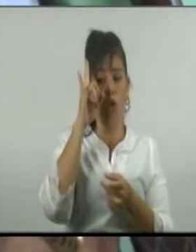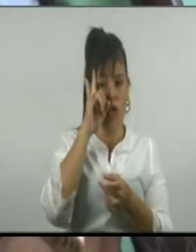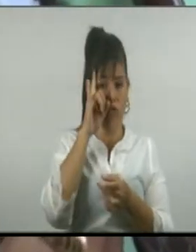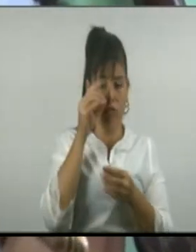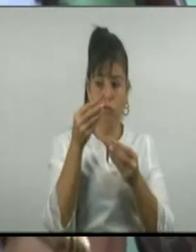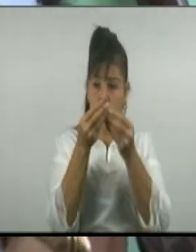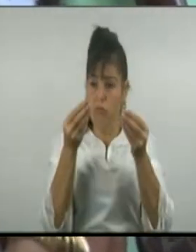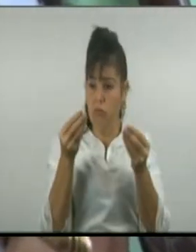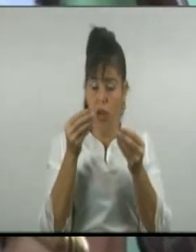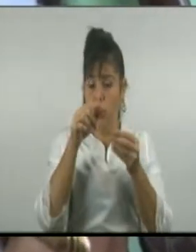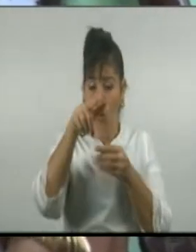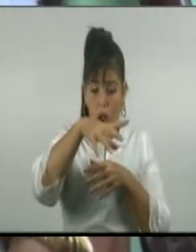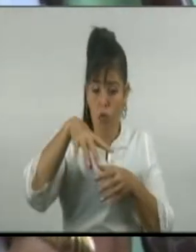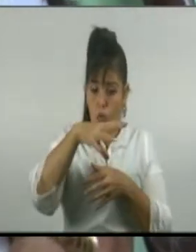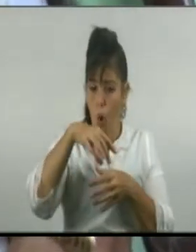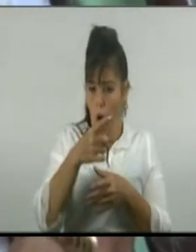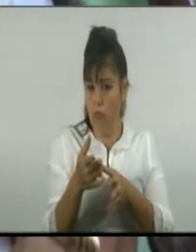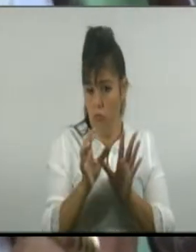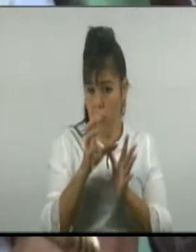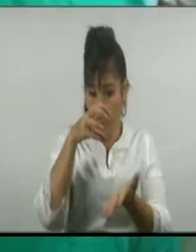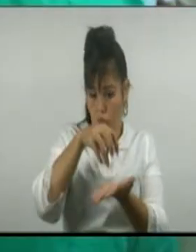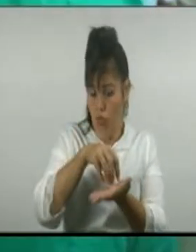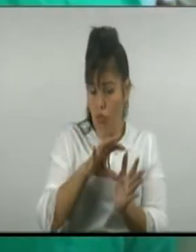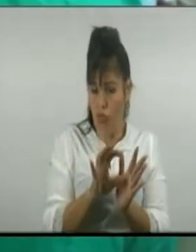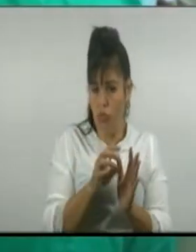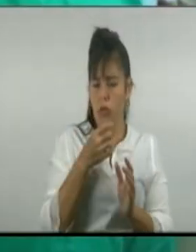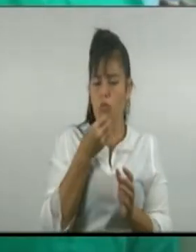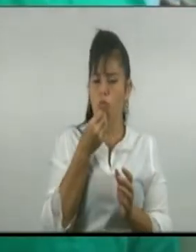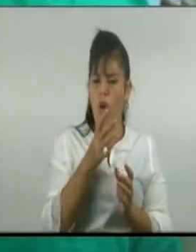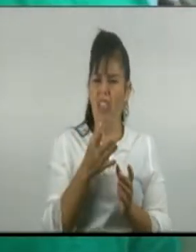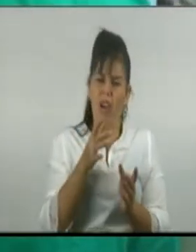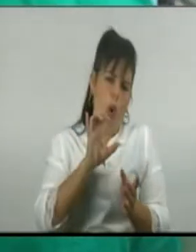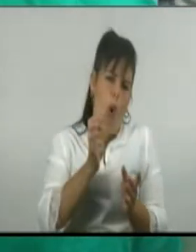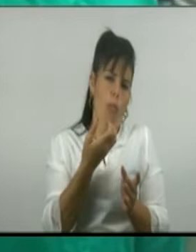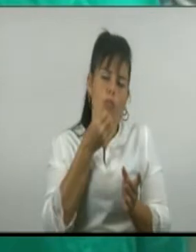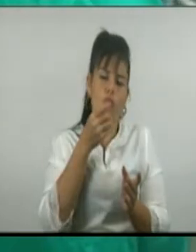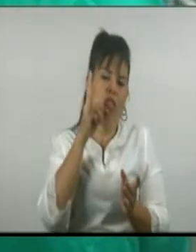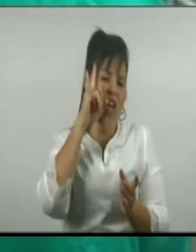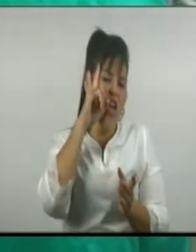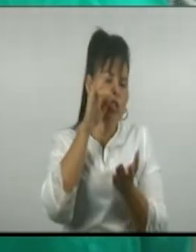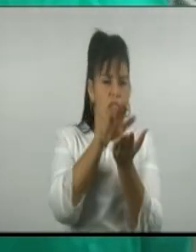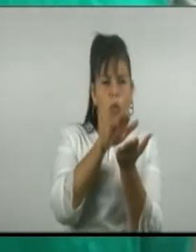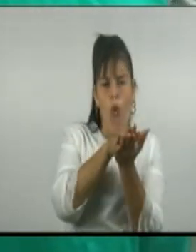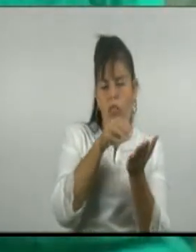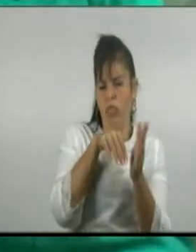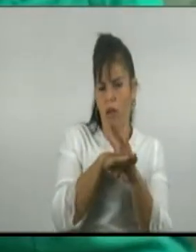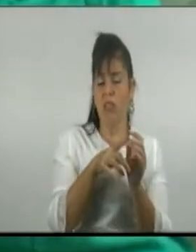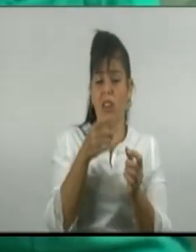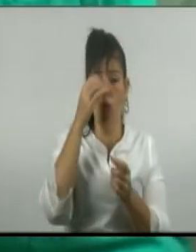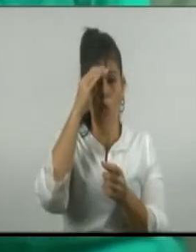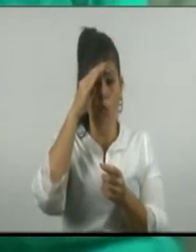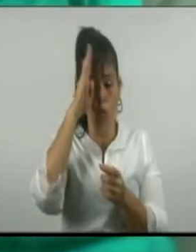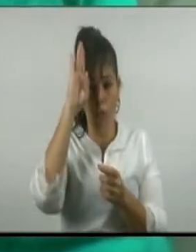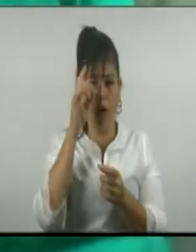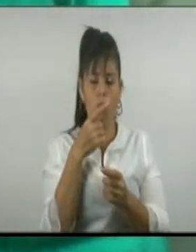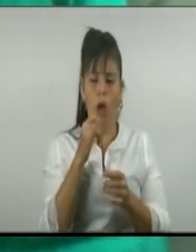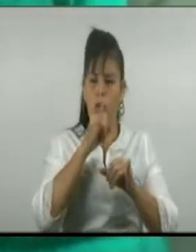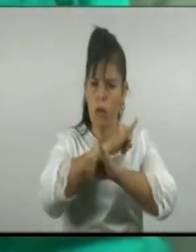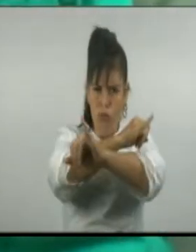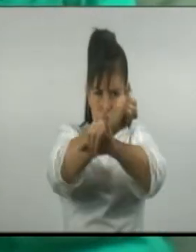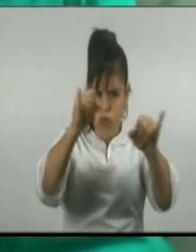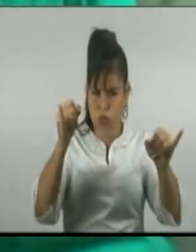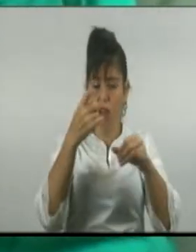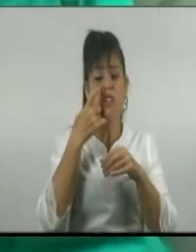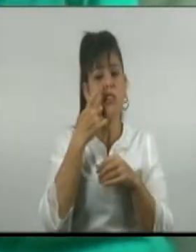recibir orientaciones sobre la extracción y conservación de esta ley cova promueve una vez más la importancia